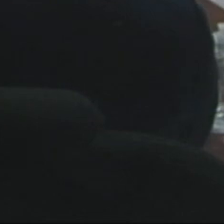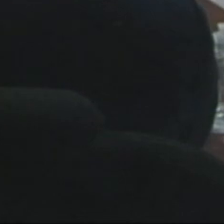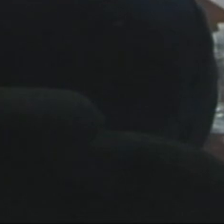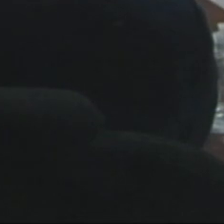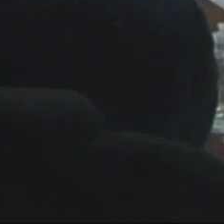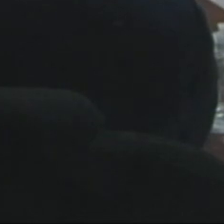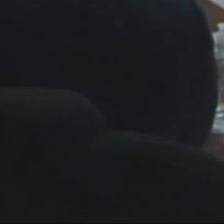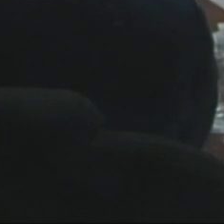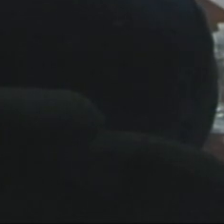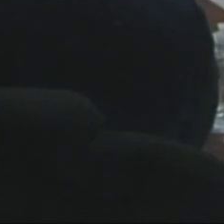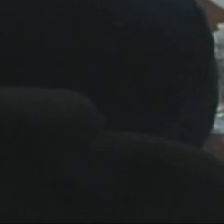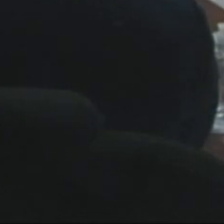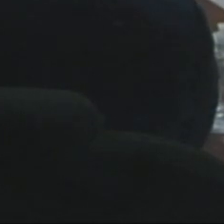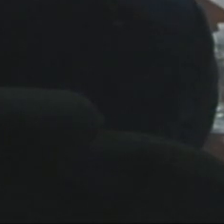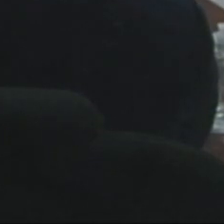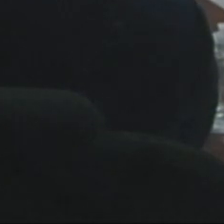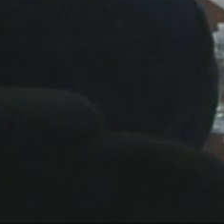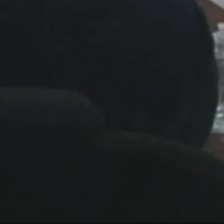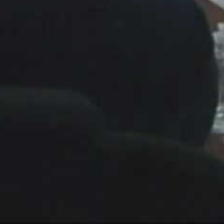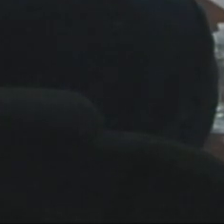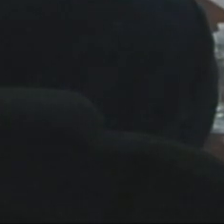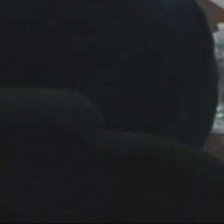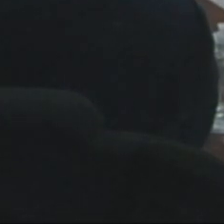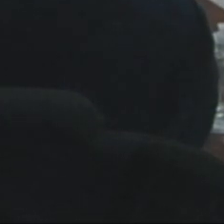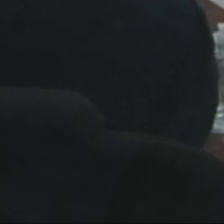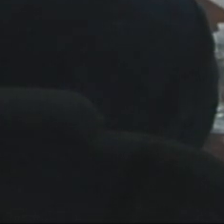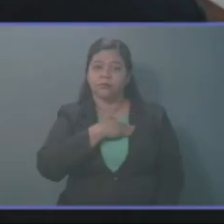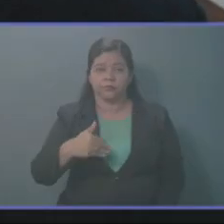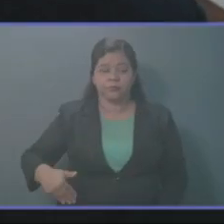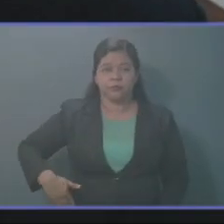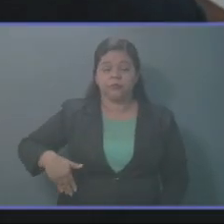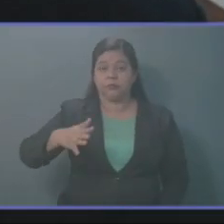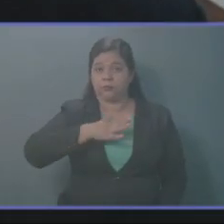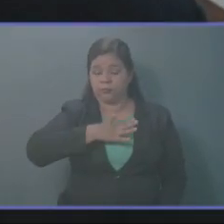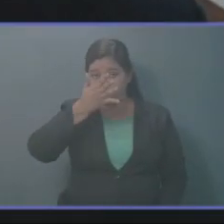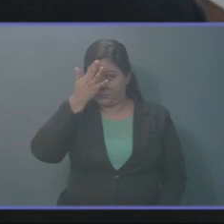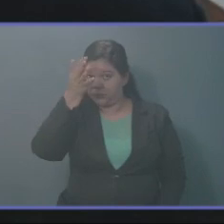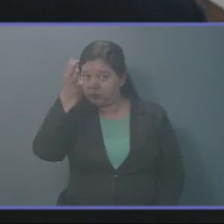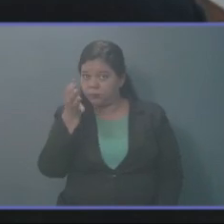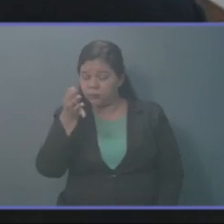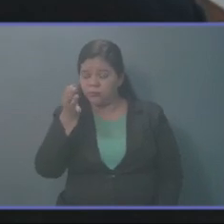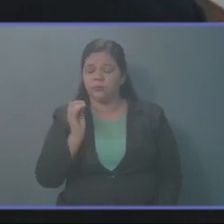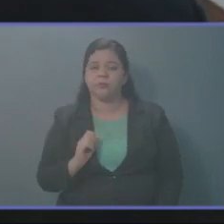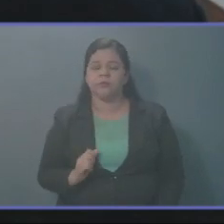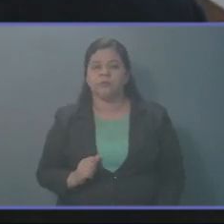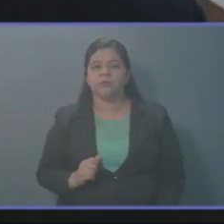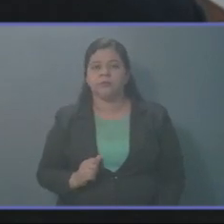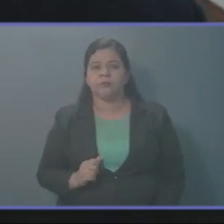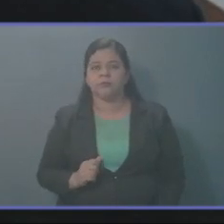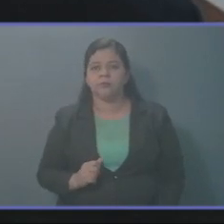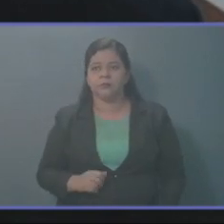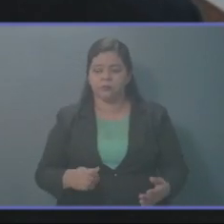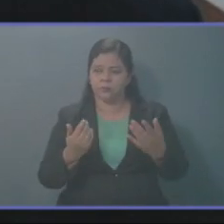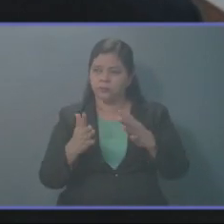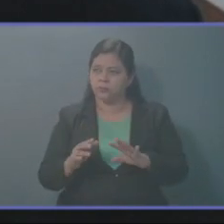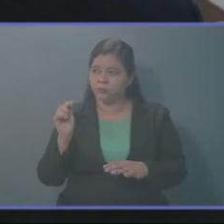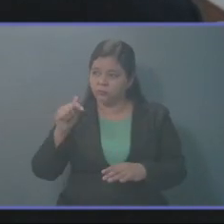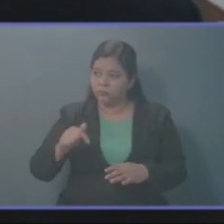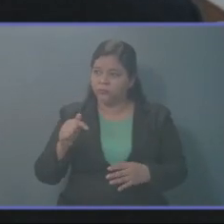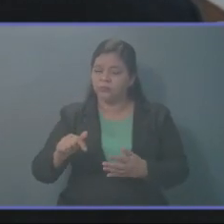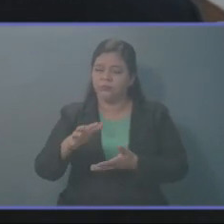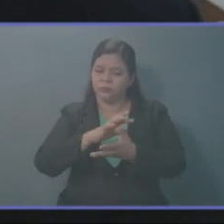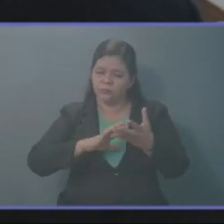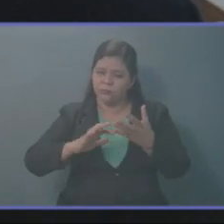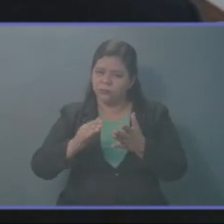Sí, diputado. Mire, yo creo que en el desorden deberíamos